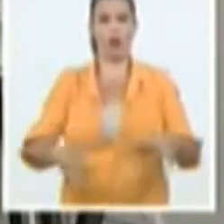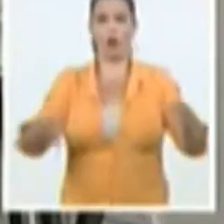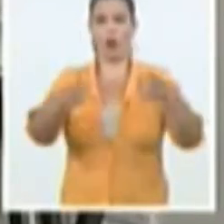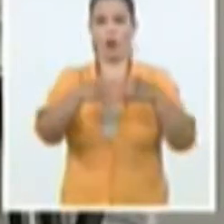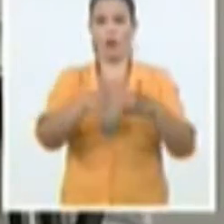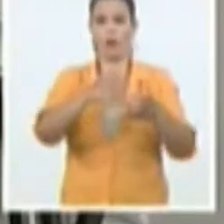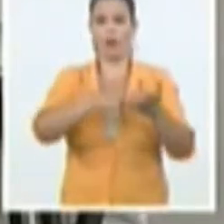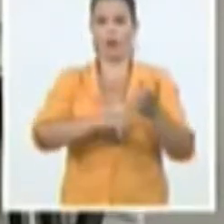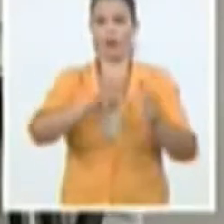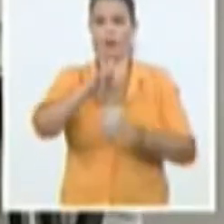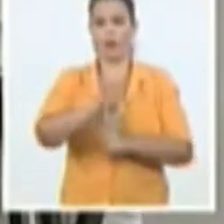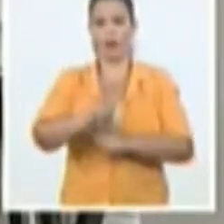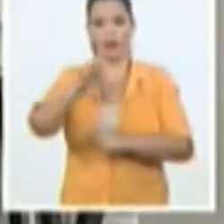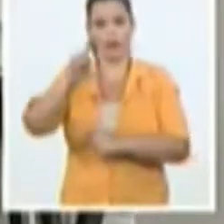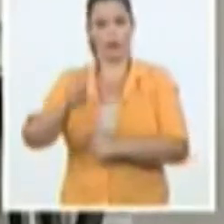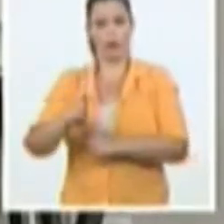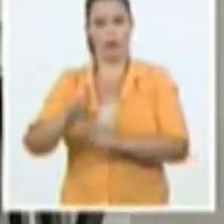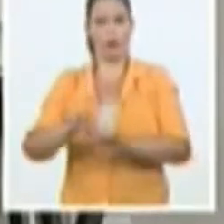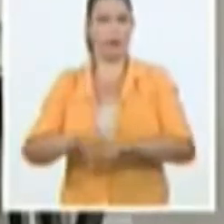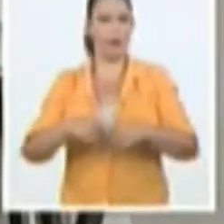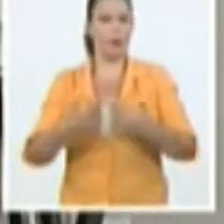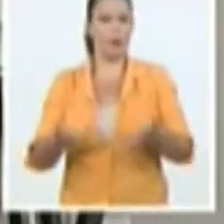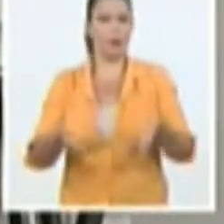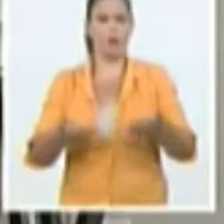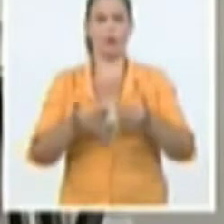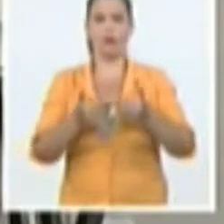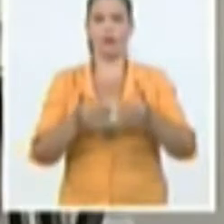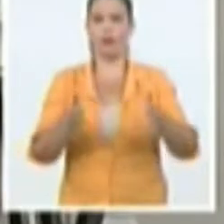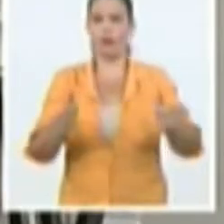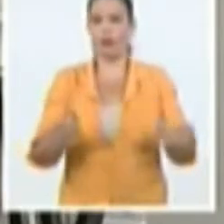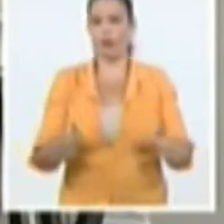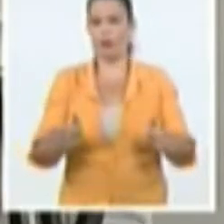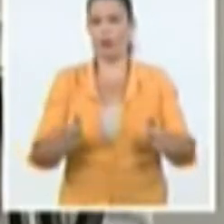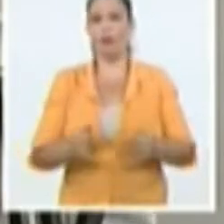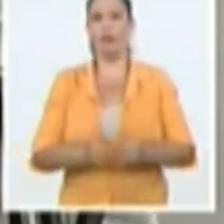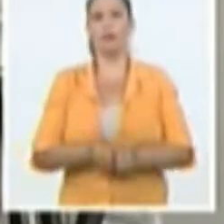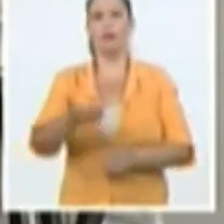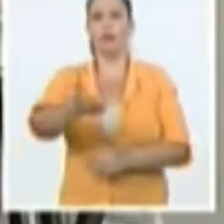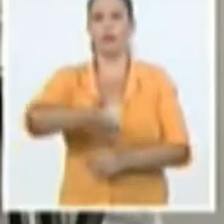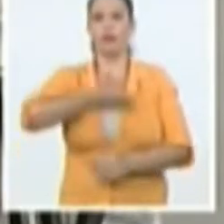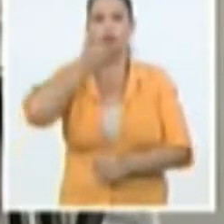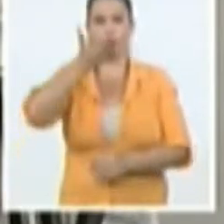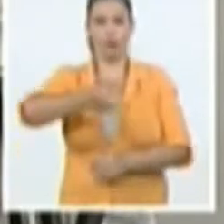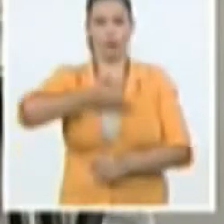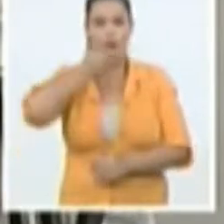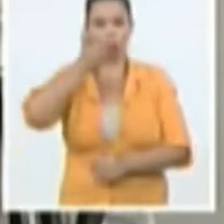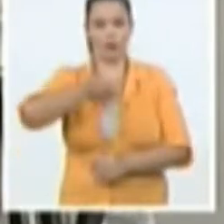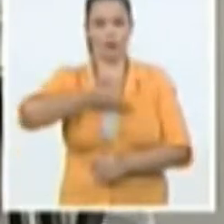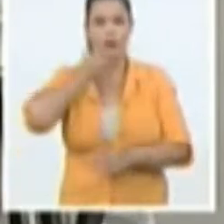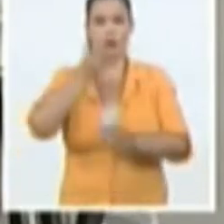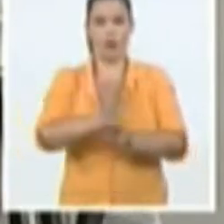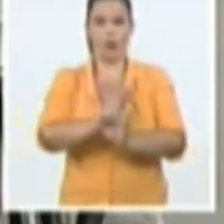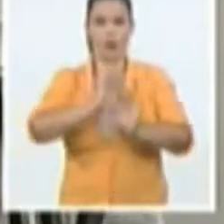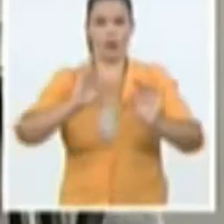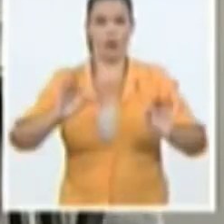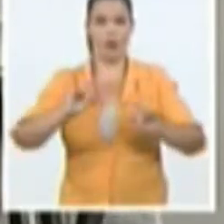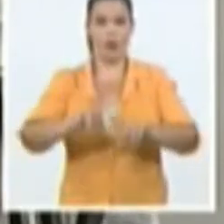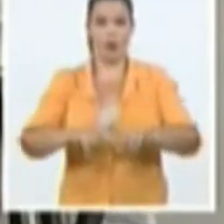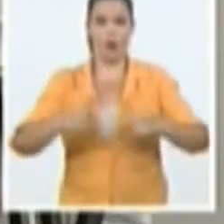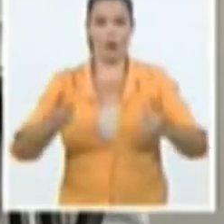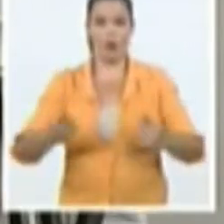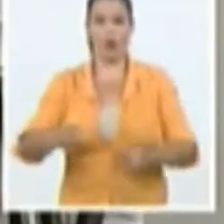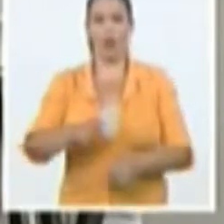Cuba, para dar inicio a una intervención especial como parte de la denuncia pública